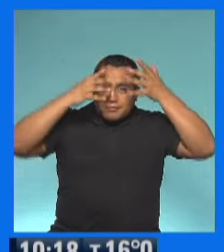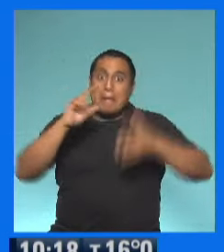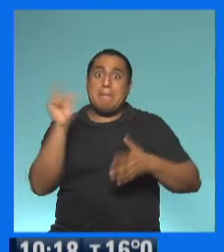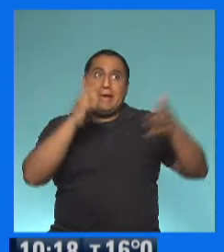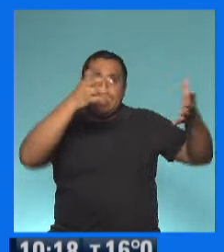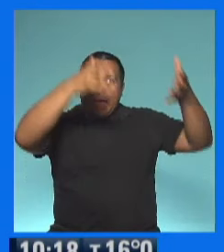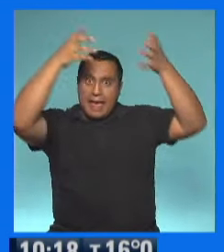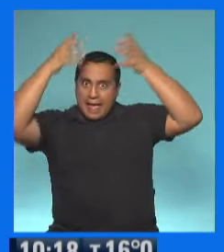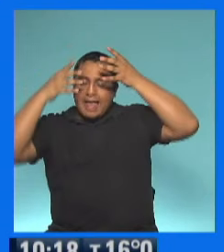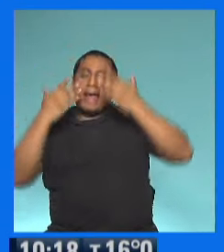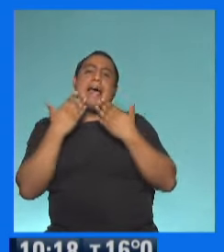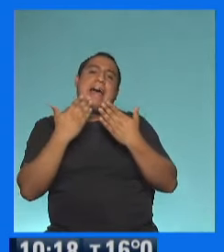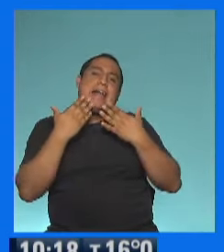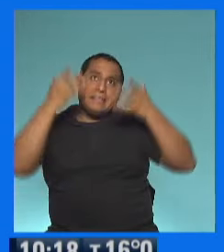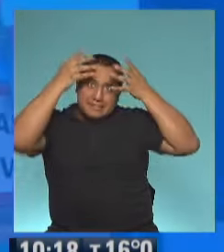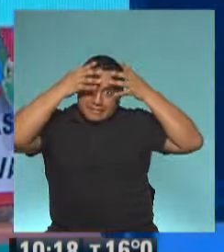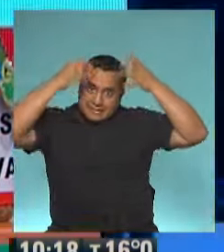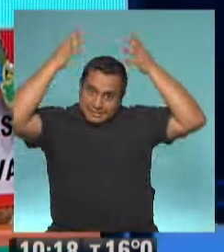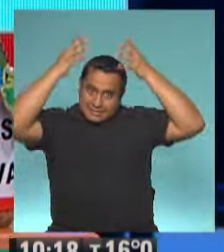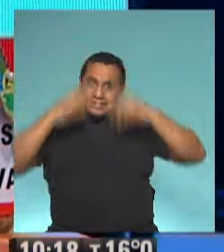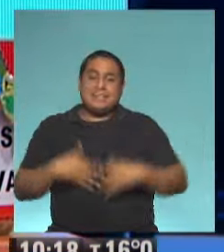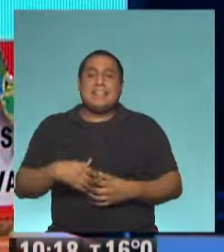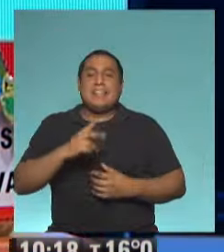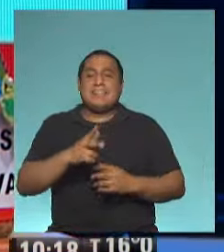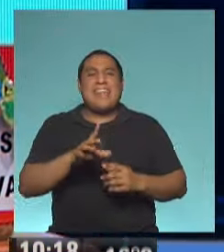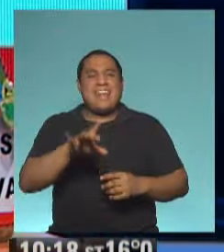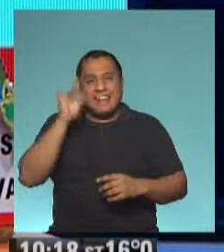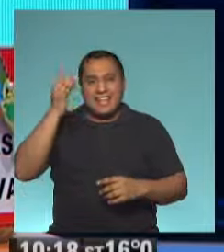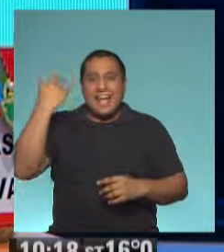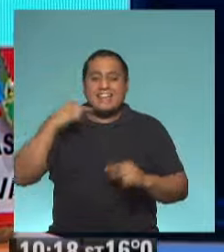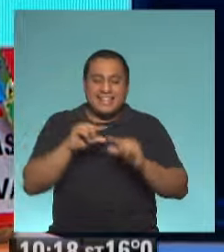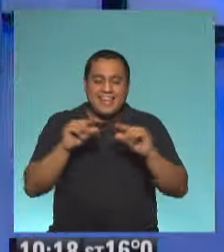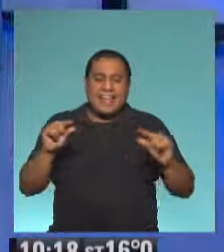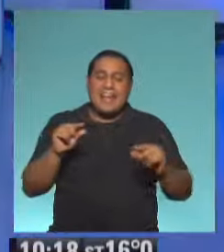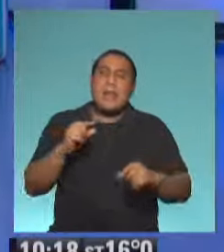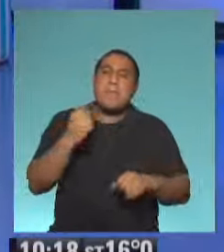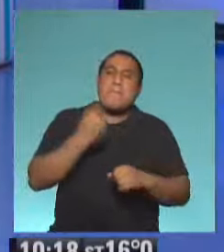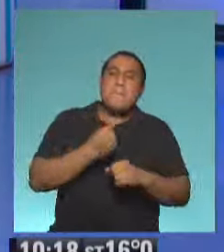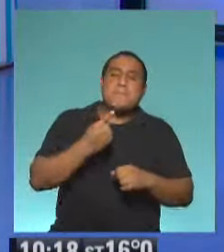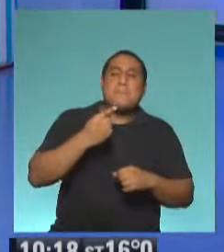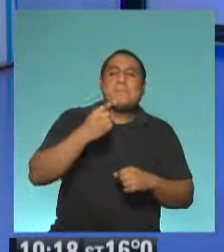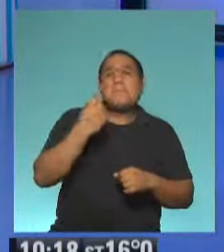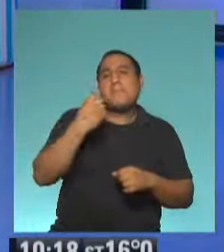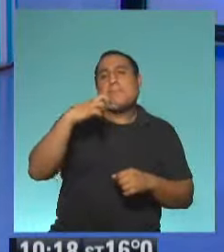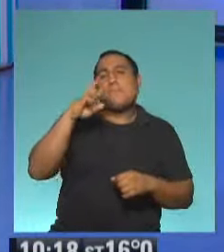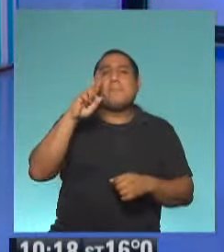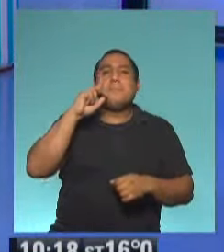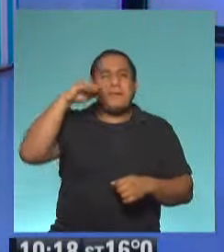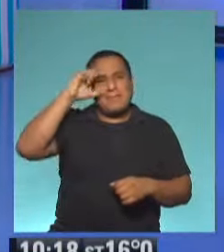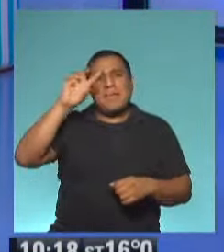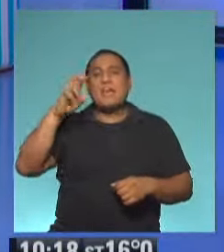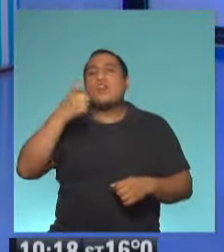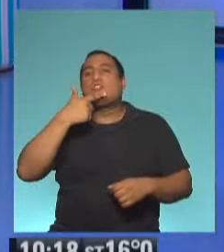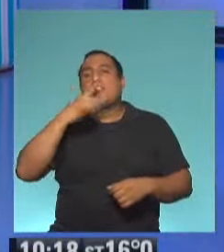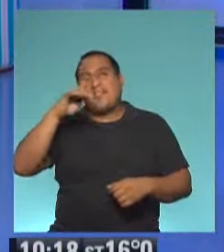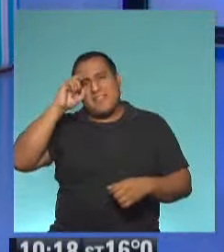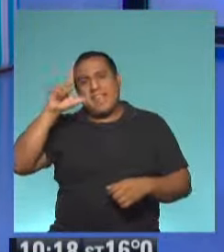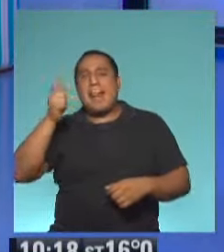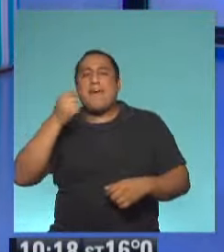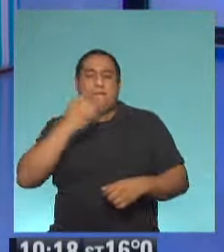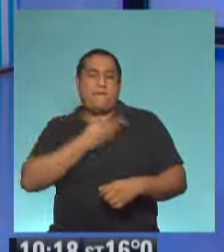ya había sugerido la galera. Nombre, los primeros de la fila. Es el nombre que me gustaba. Era el nombre que te gustaba, claro que sí. Ahí al final está. Quedó la murga de